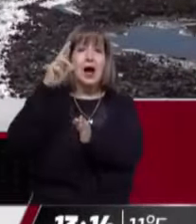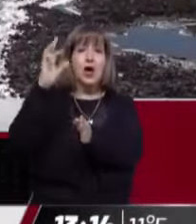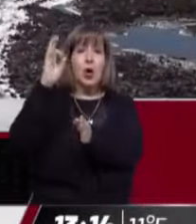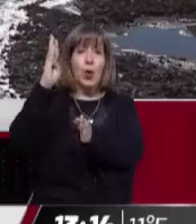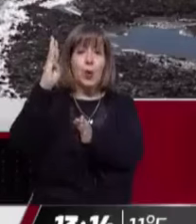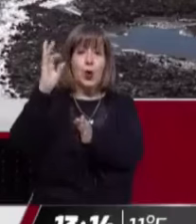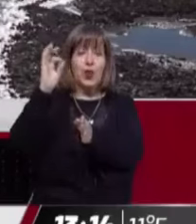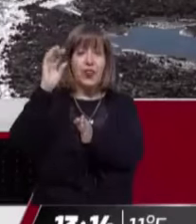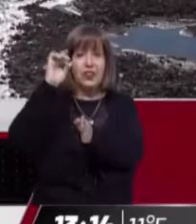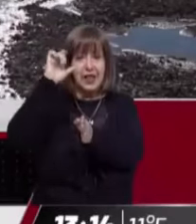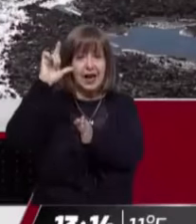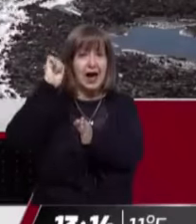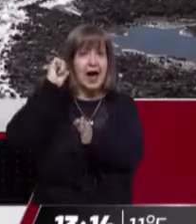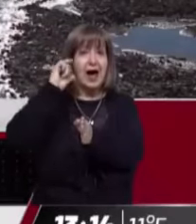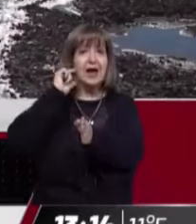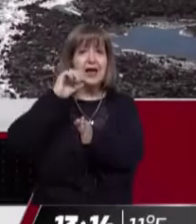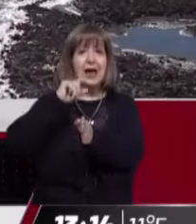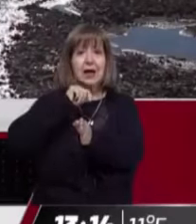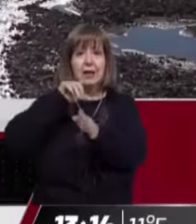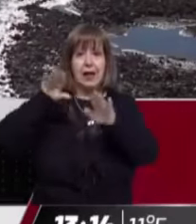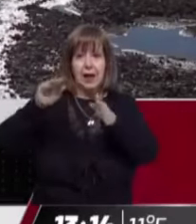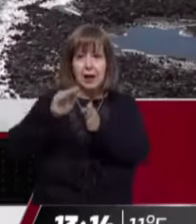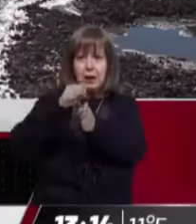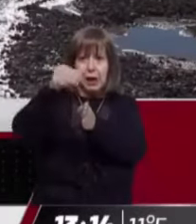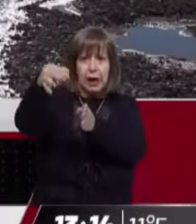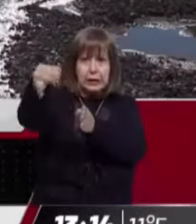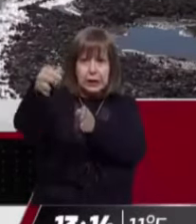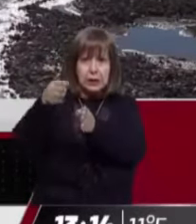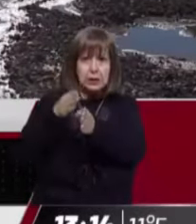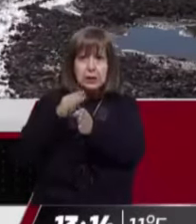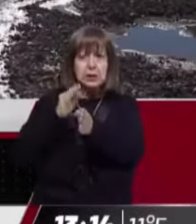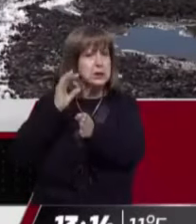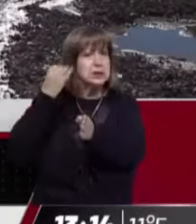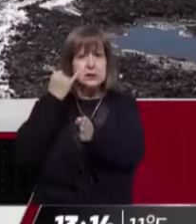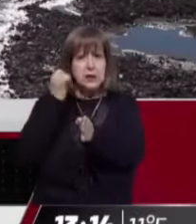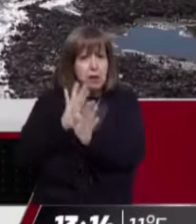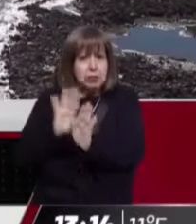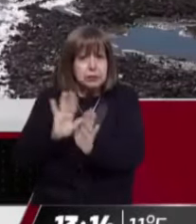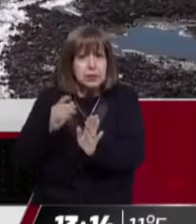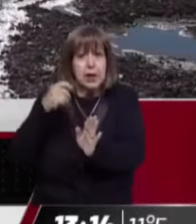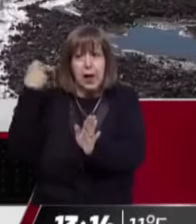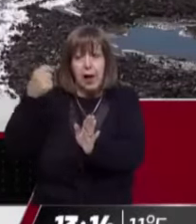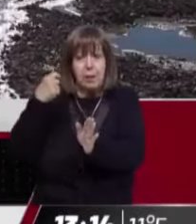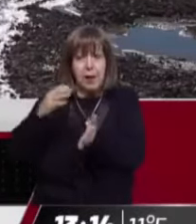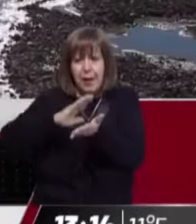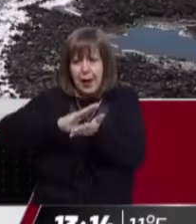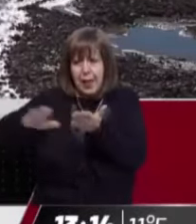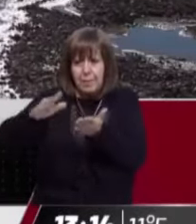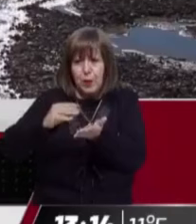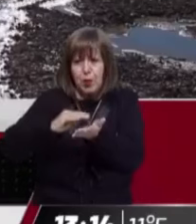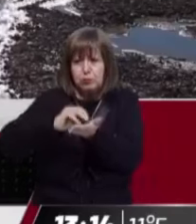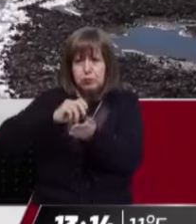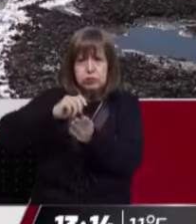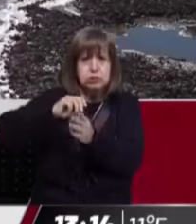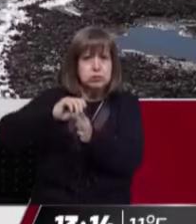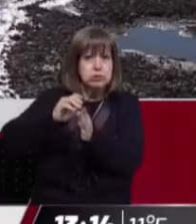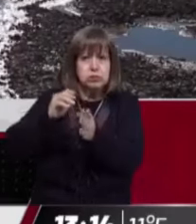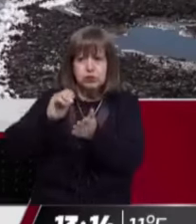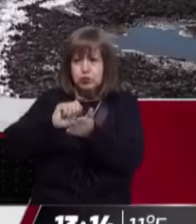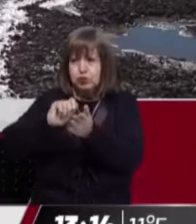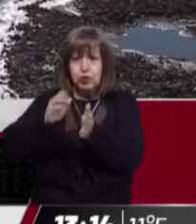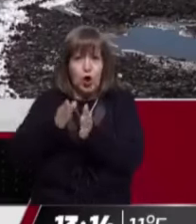los bañados del Atuel en territorio pampeano, y eso se hizo perfectamente. Y a su